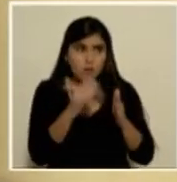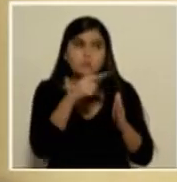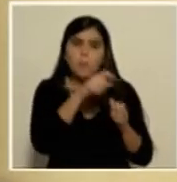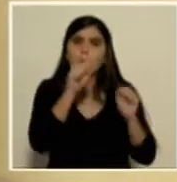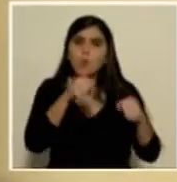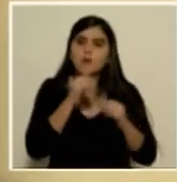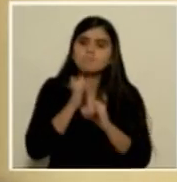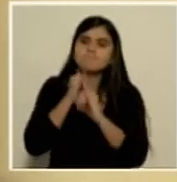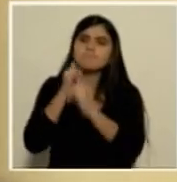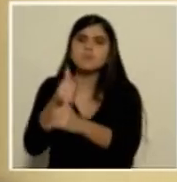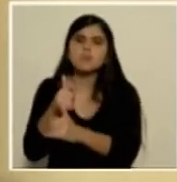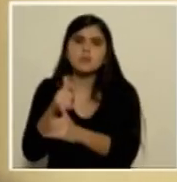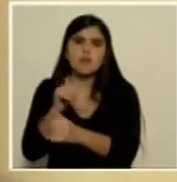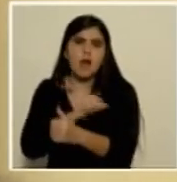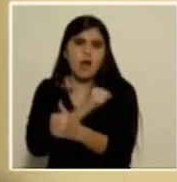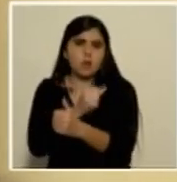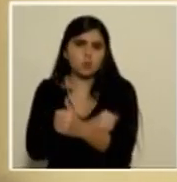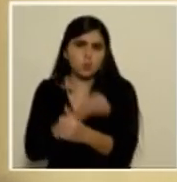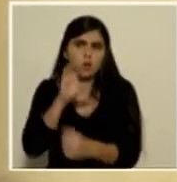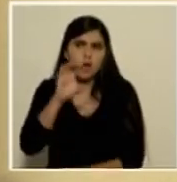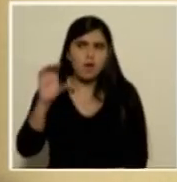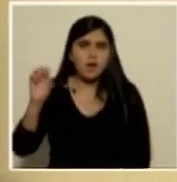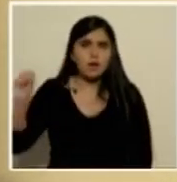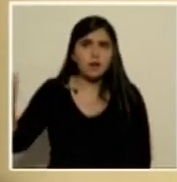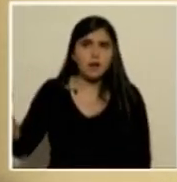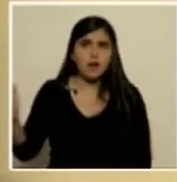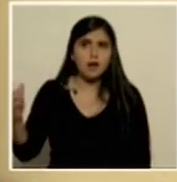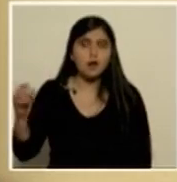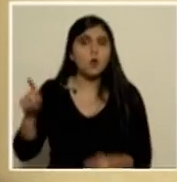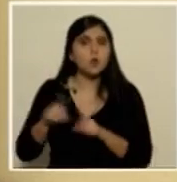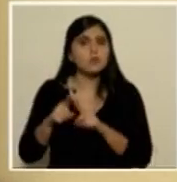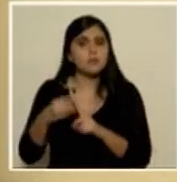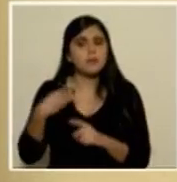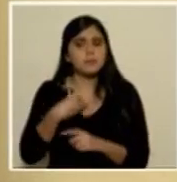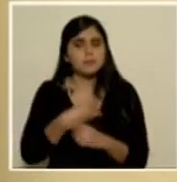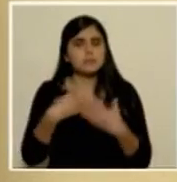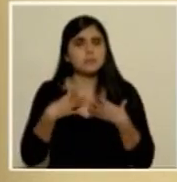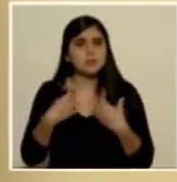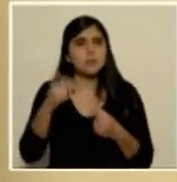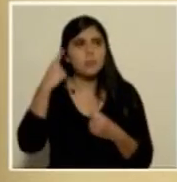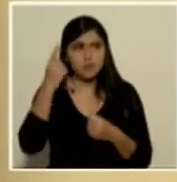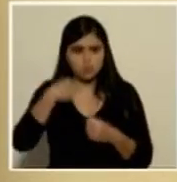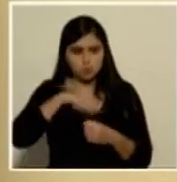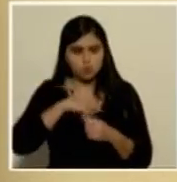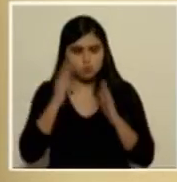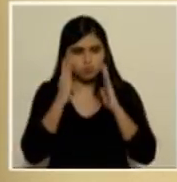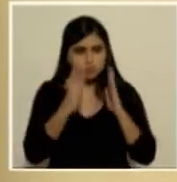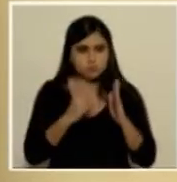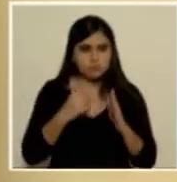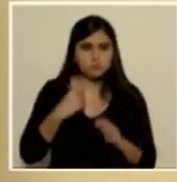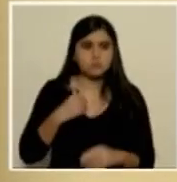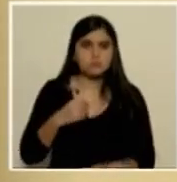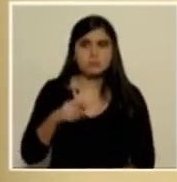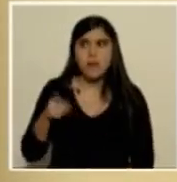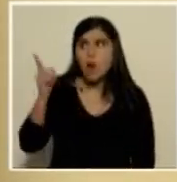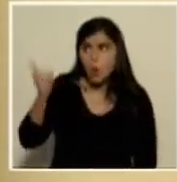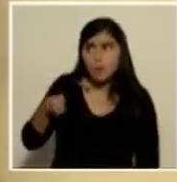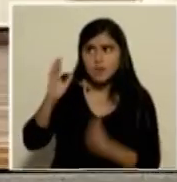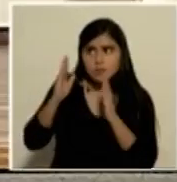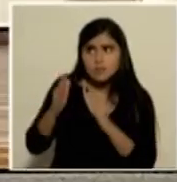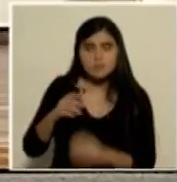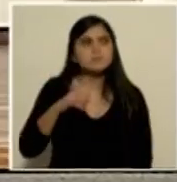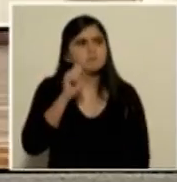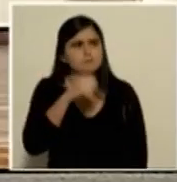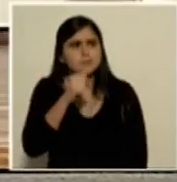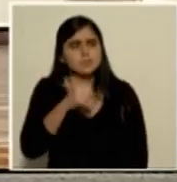sea a la Contraloría de Servicios de la Caja o bien también al Ministerio de Salud para su debida atención. la obligación es atenderlos. Sí, claro que sí. Doña